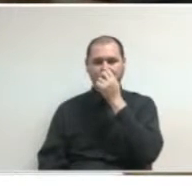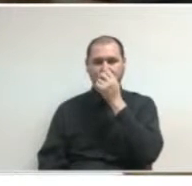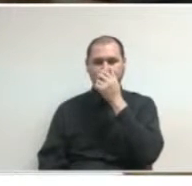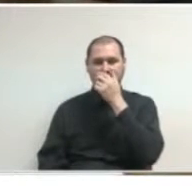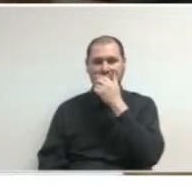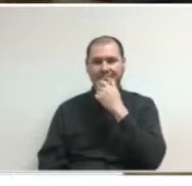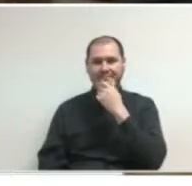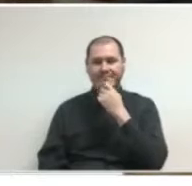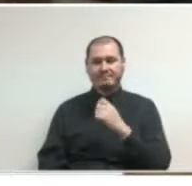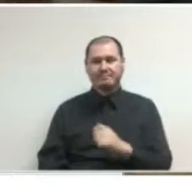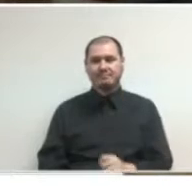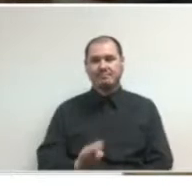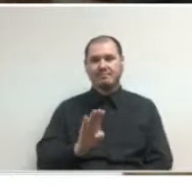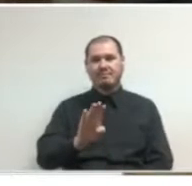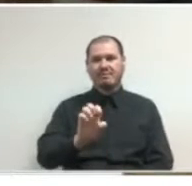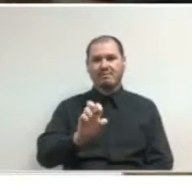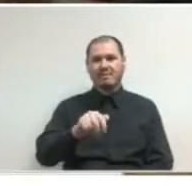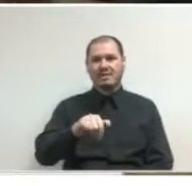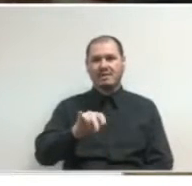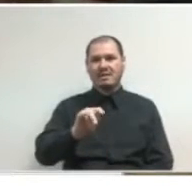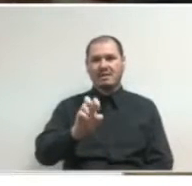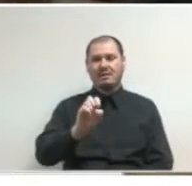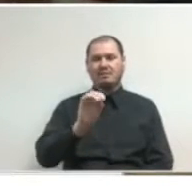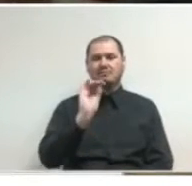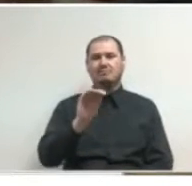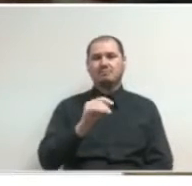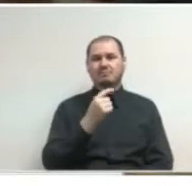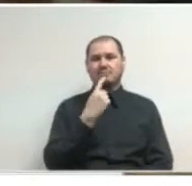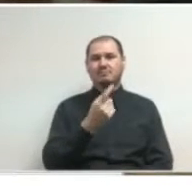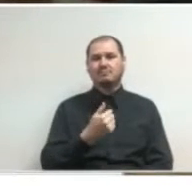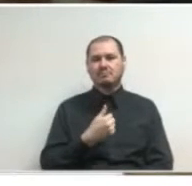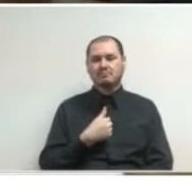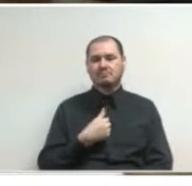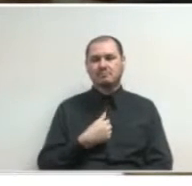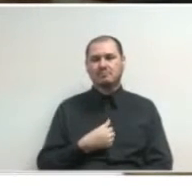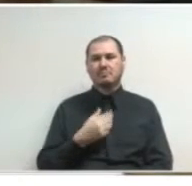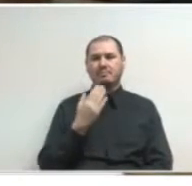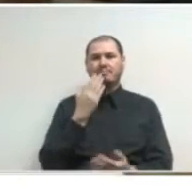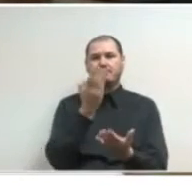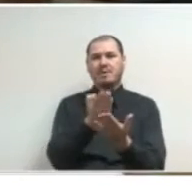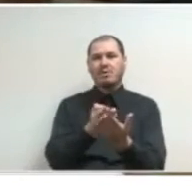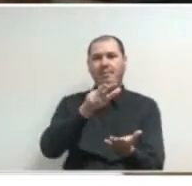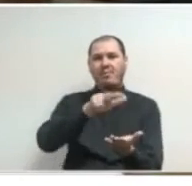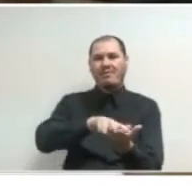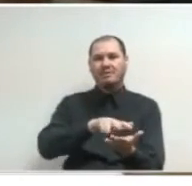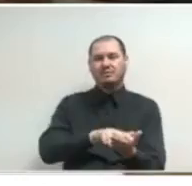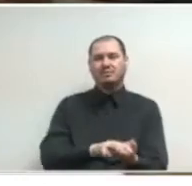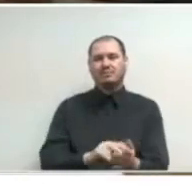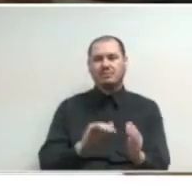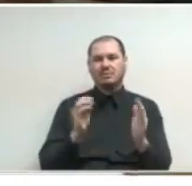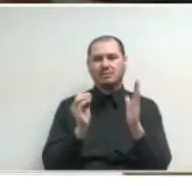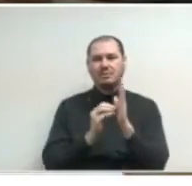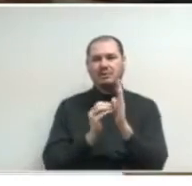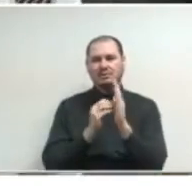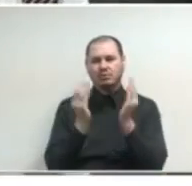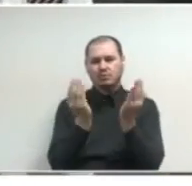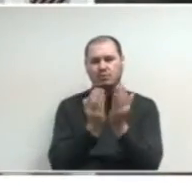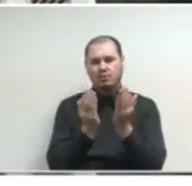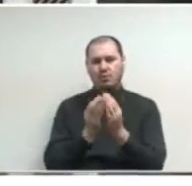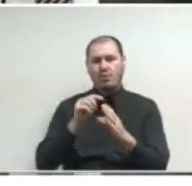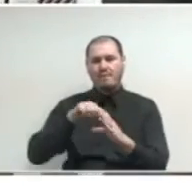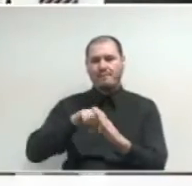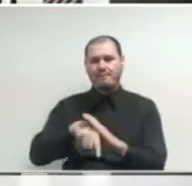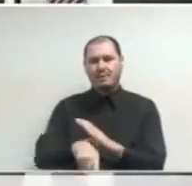Riera, va a Pereta. El dictamen del ministro César. Tengo ayer un recepe, ñemonei, dictamen,